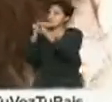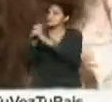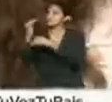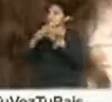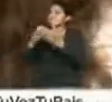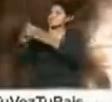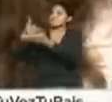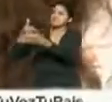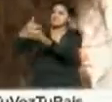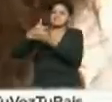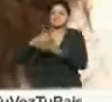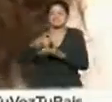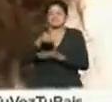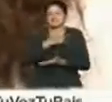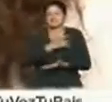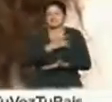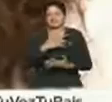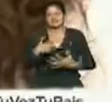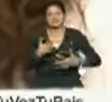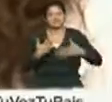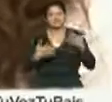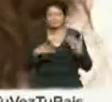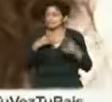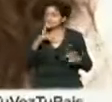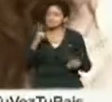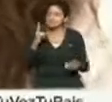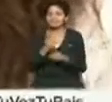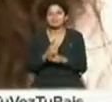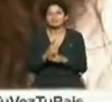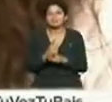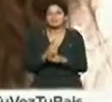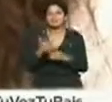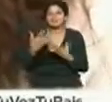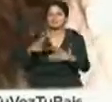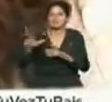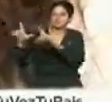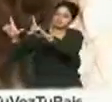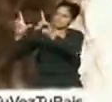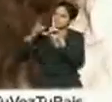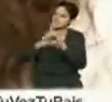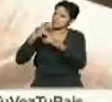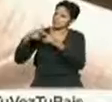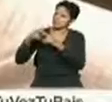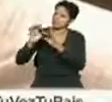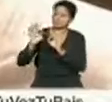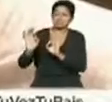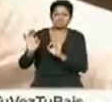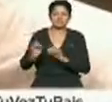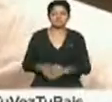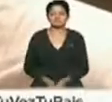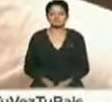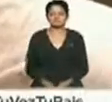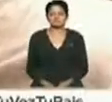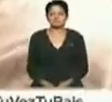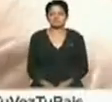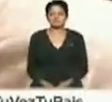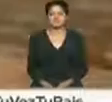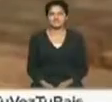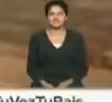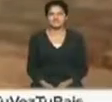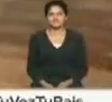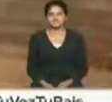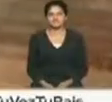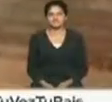o sea, es increíble ya tener como que una mención antes de salir de la universidad. Por su parte, Paul Suárez,